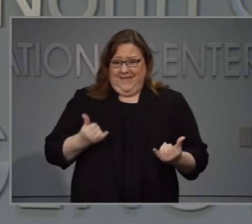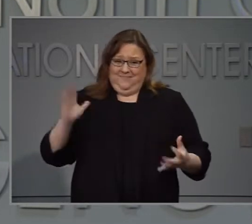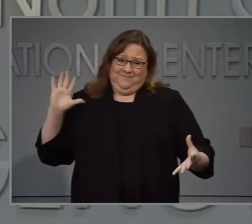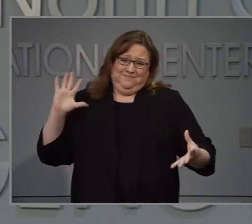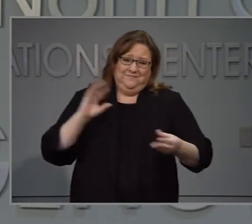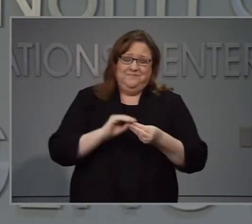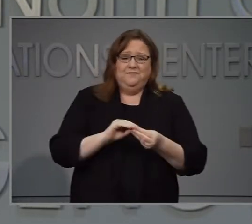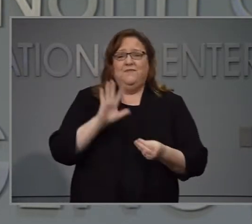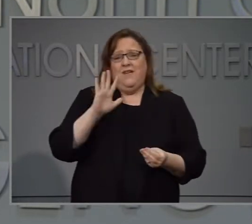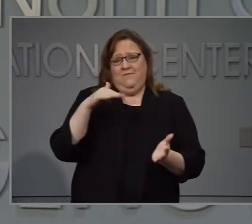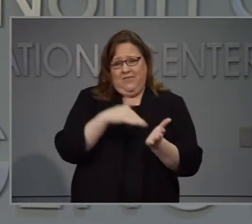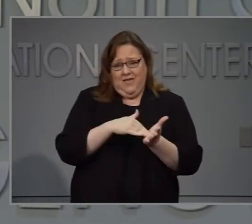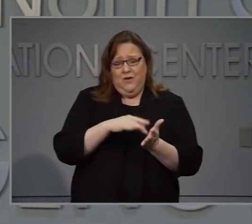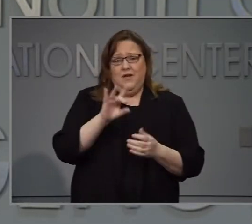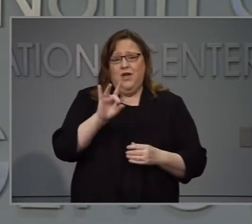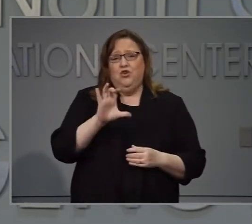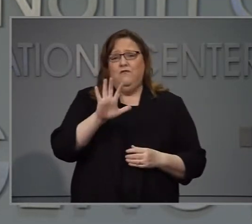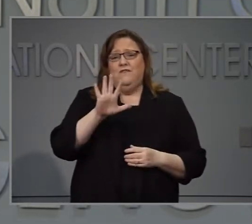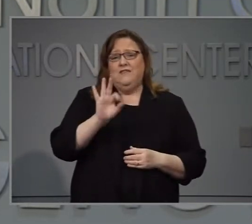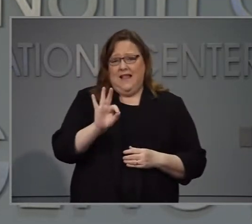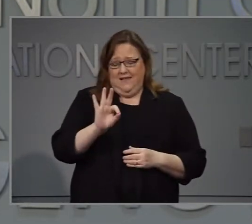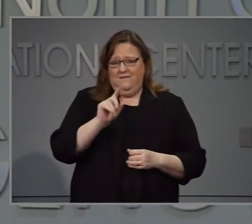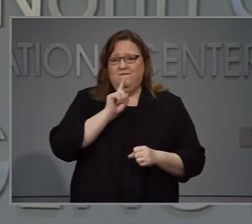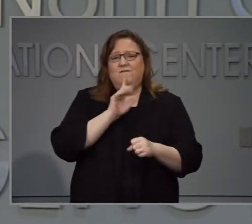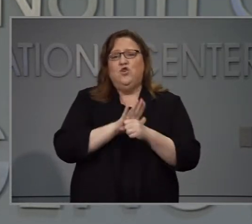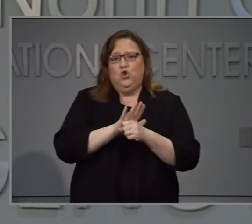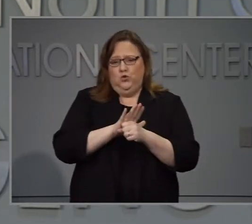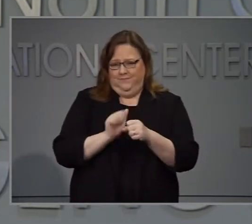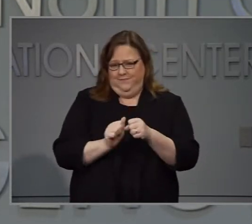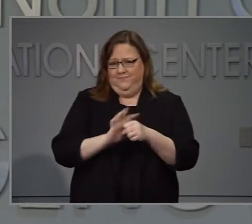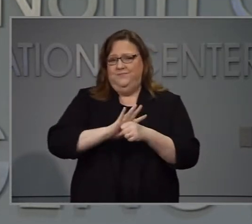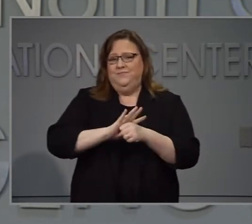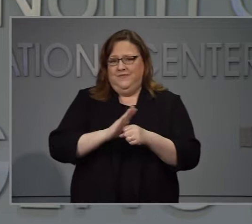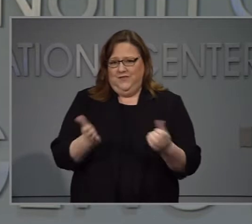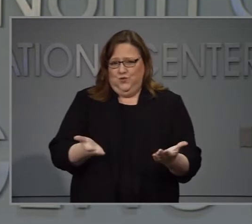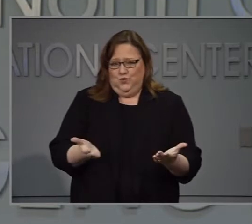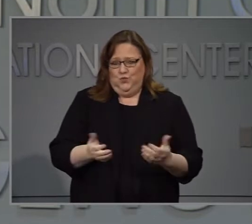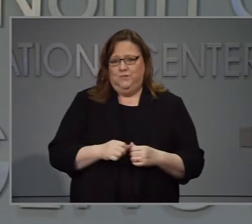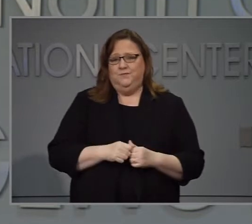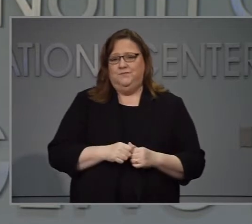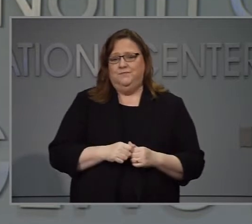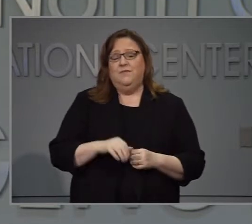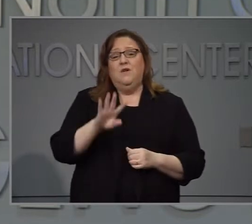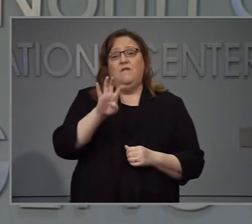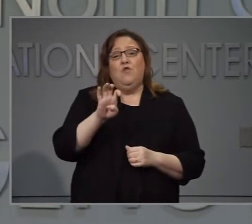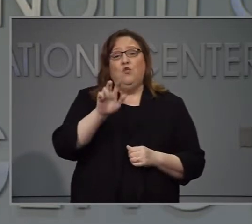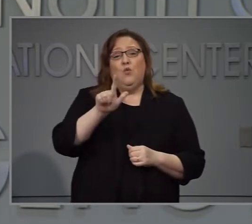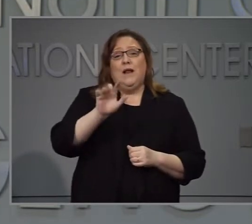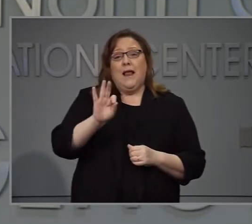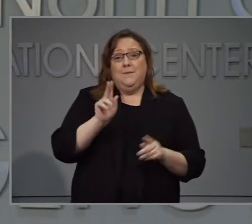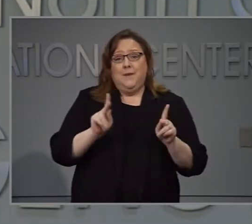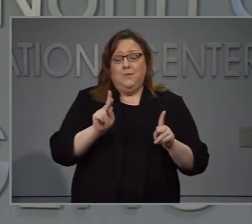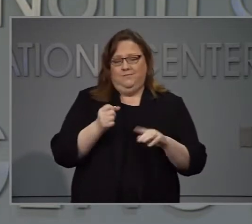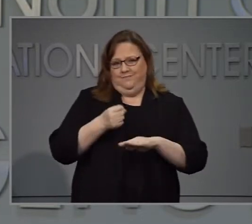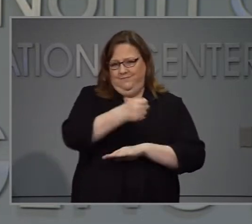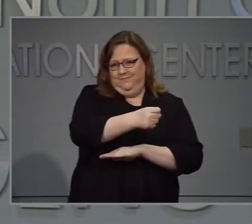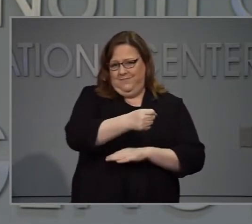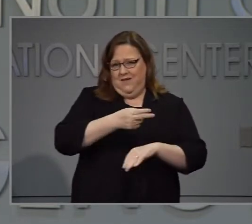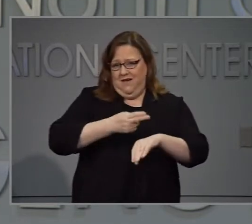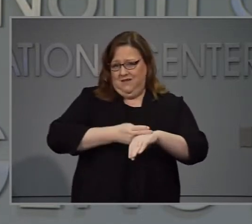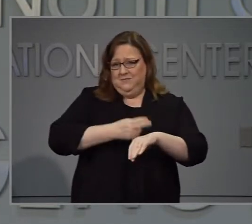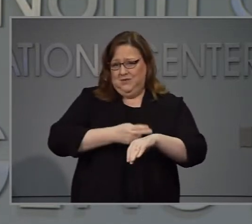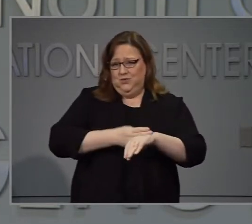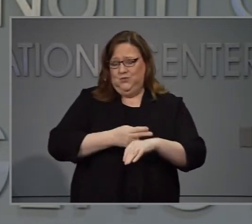carolina del norte tiene 5 mil 859 casos confirmados y 429 personas están en el hospital